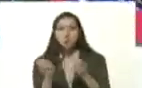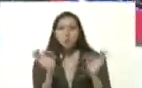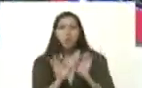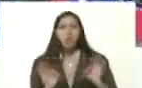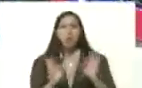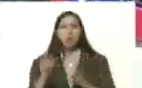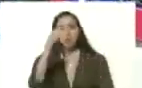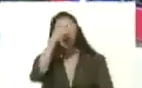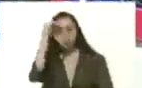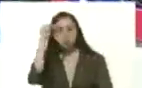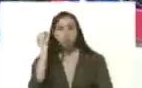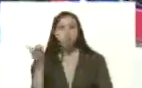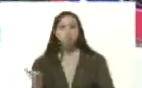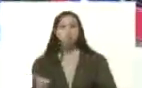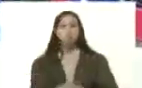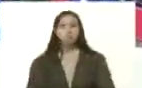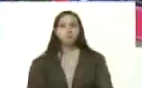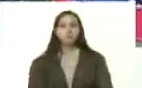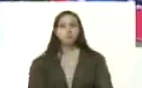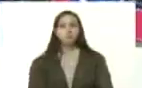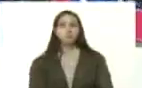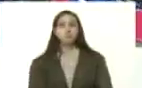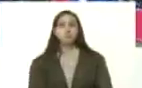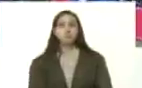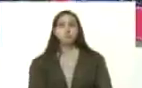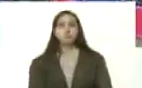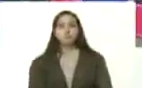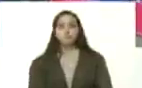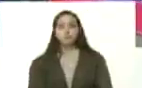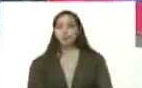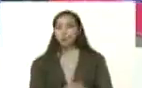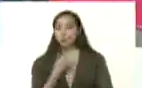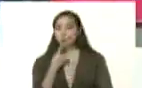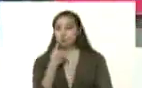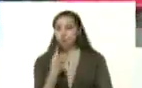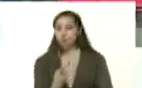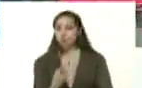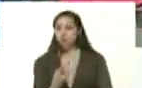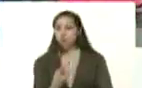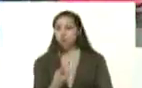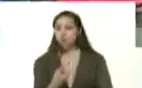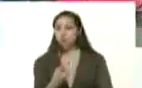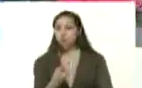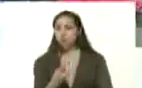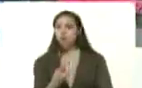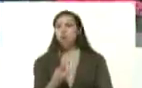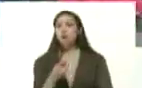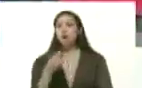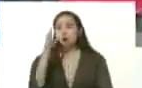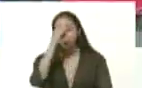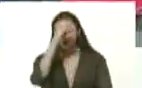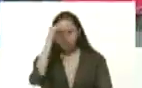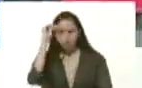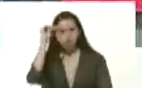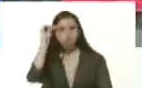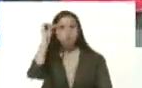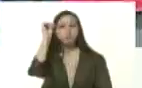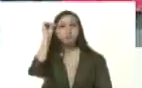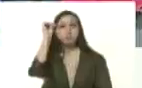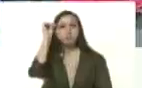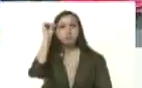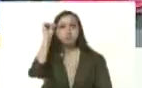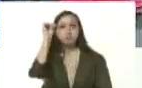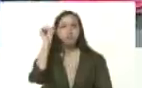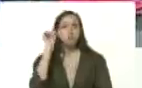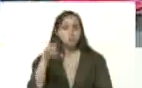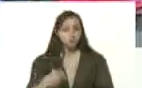Ahora, lo que le vamos a decir va dirigido a usted y a sus lacayos aquí en Venezuela. A sus